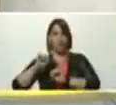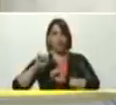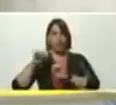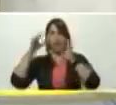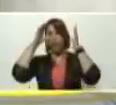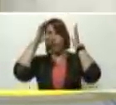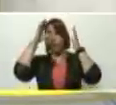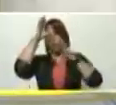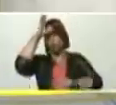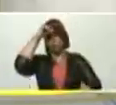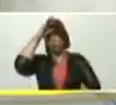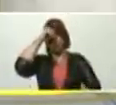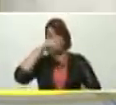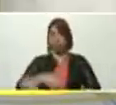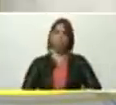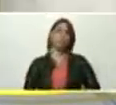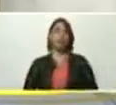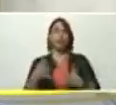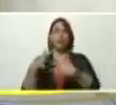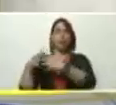llaman secretario de Defensa,